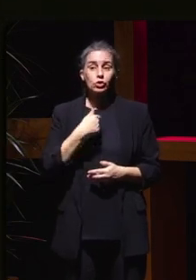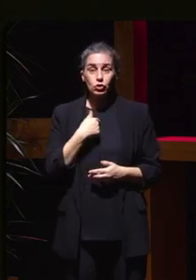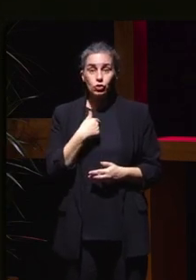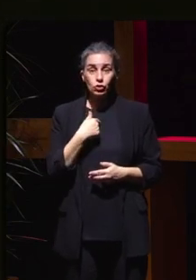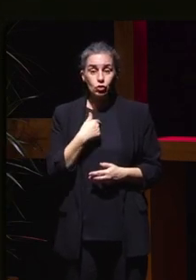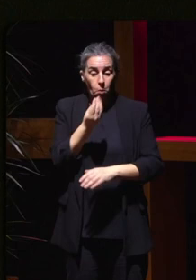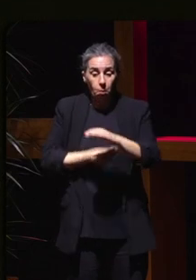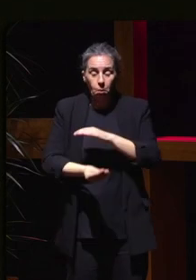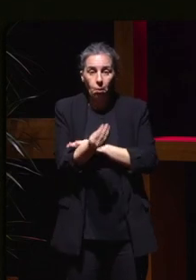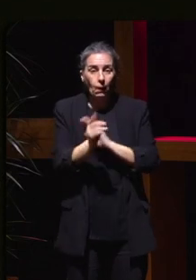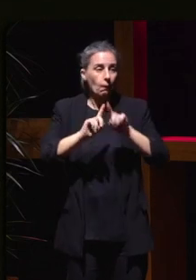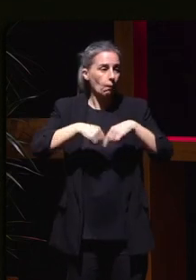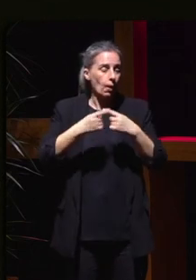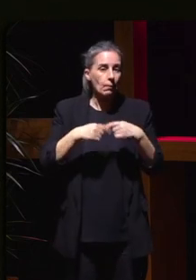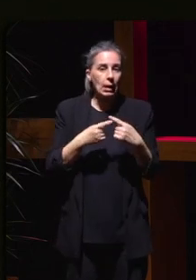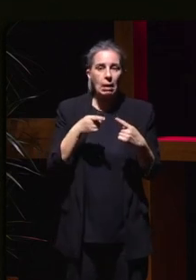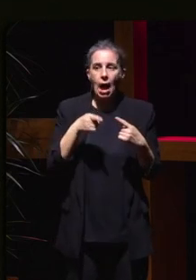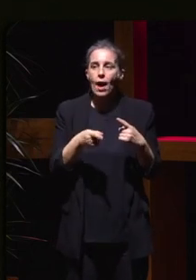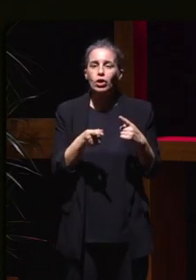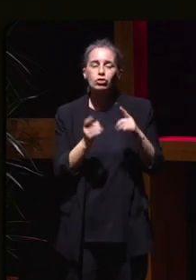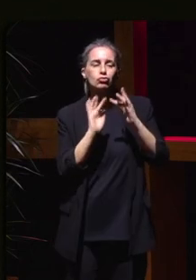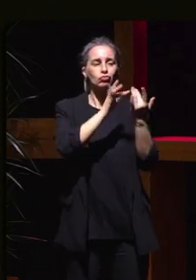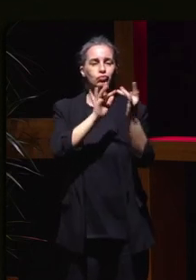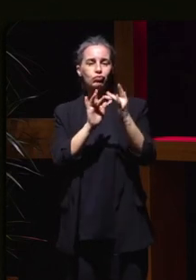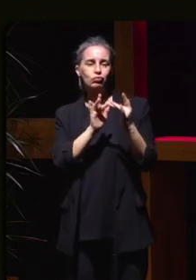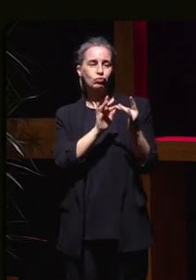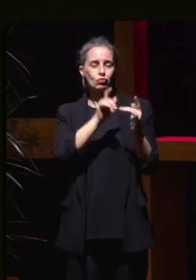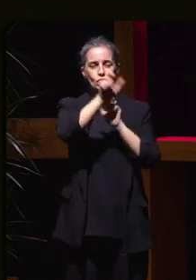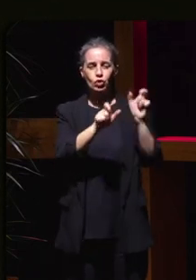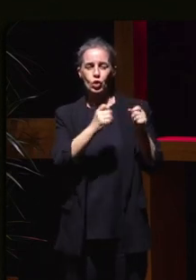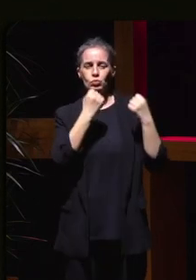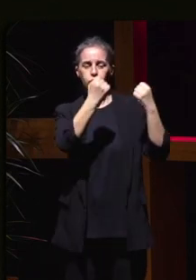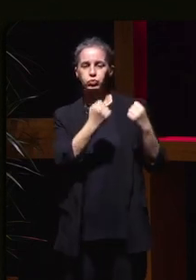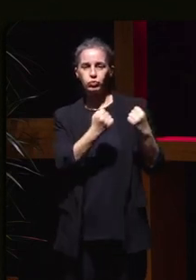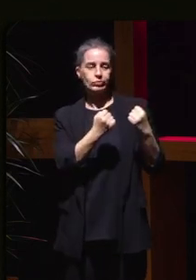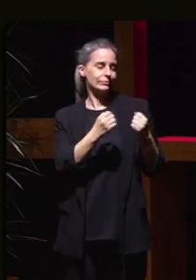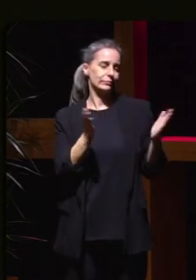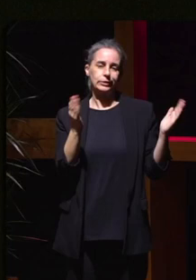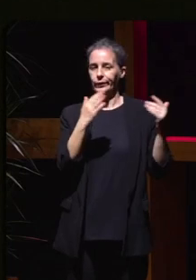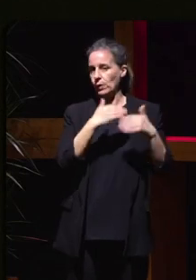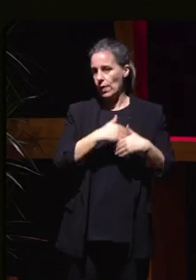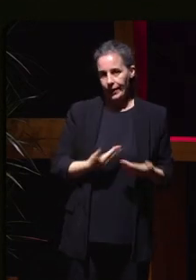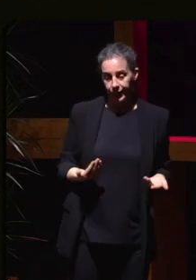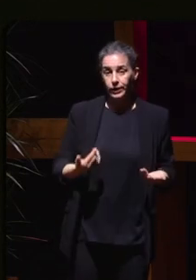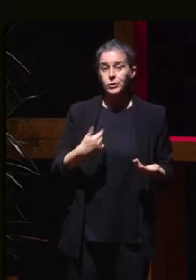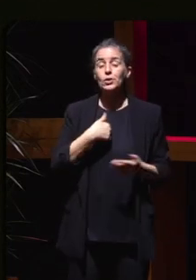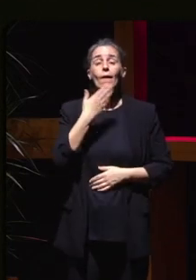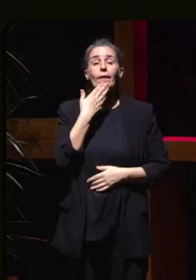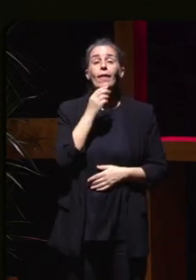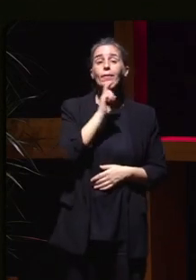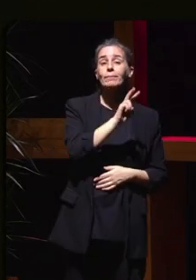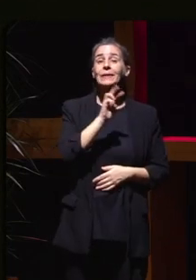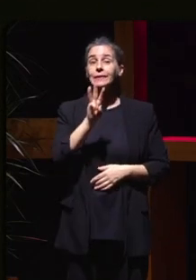han venido de una familia nakyasa pues que chamar ahora de colocar a unfillo entonces con 23 años